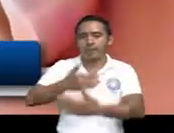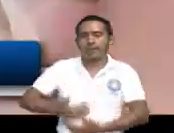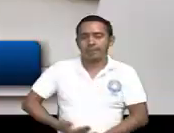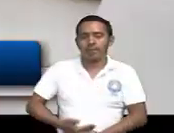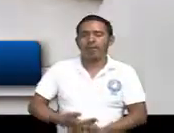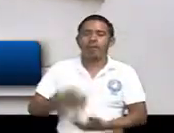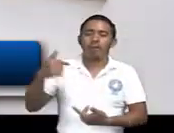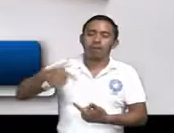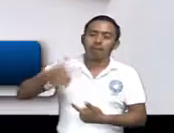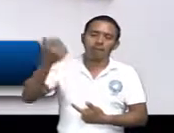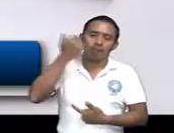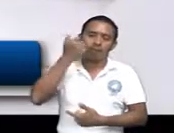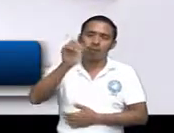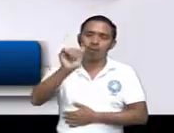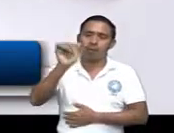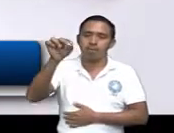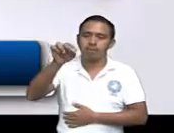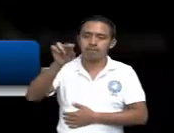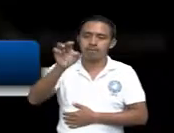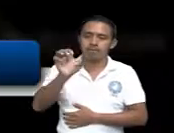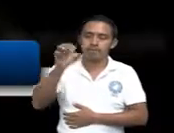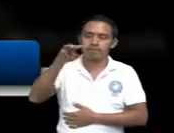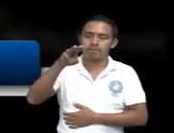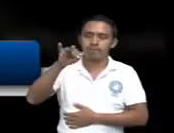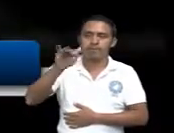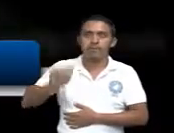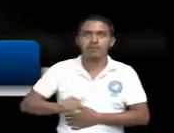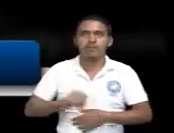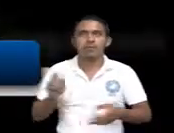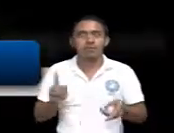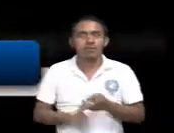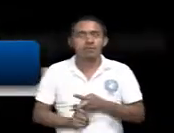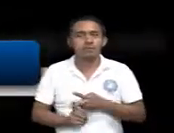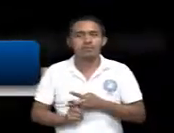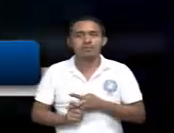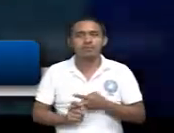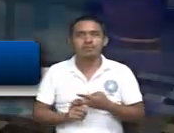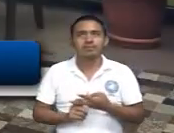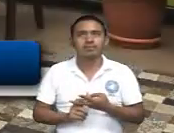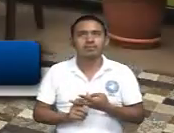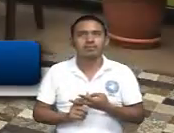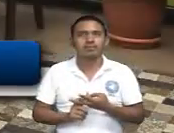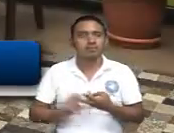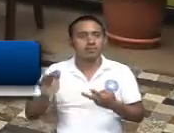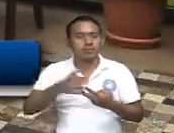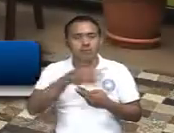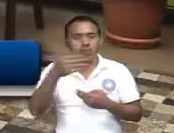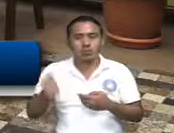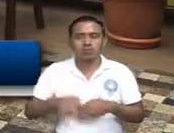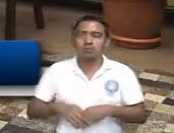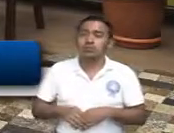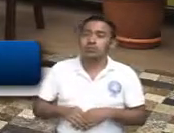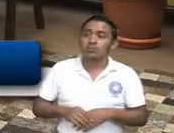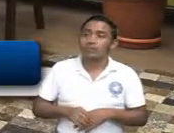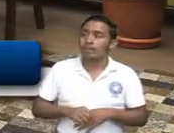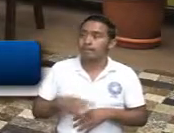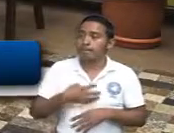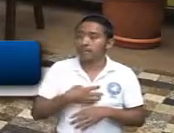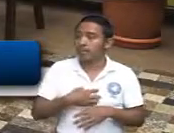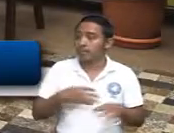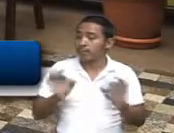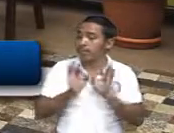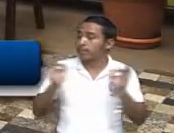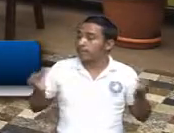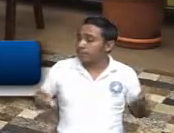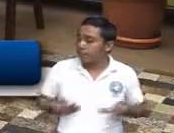embarazo tenemos también de que como sea otro genético si en la familia por ejemplo